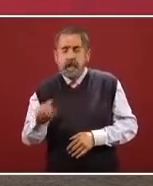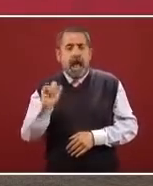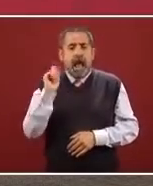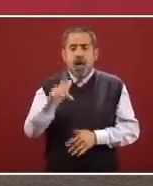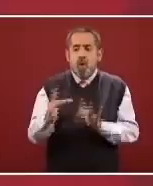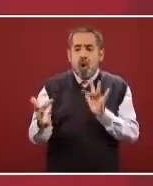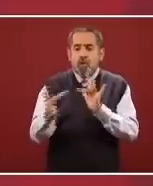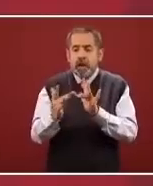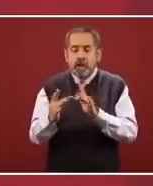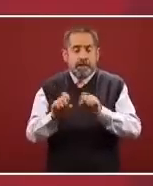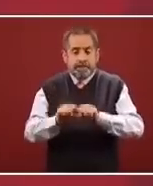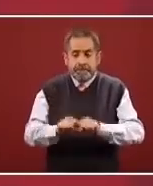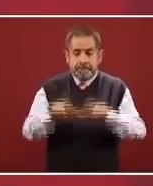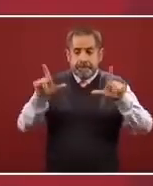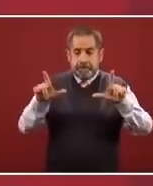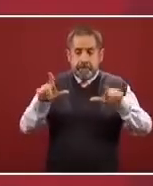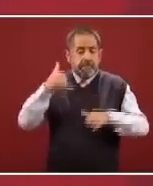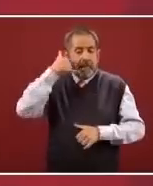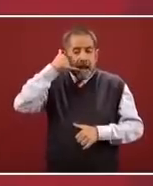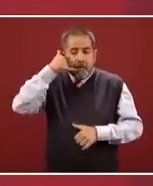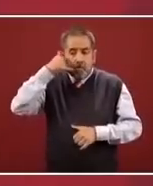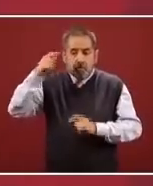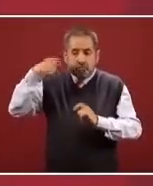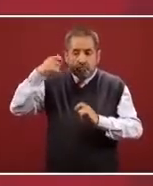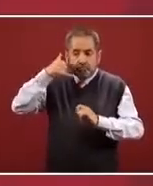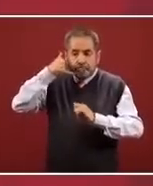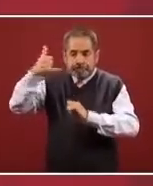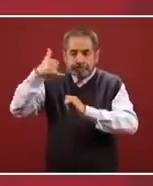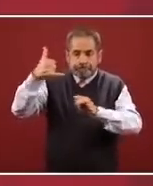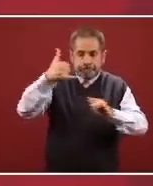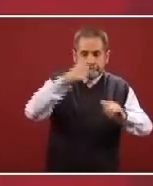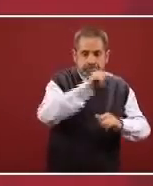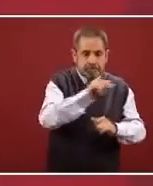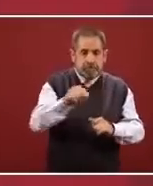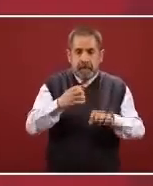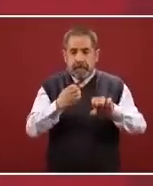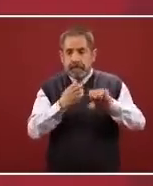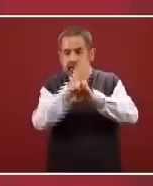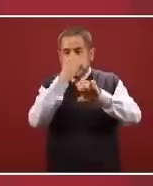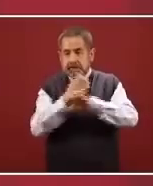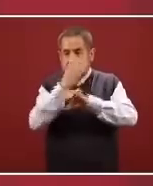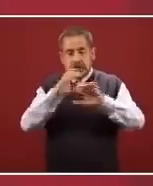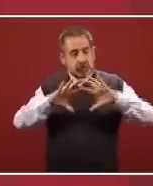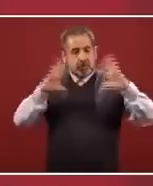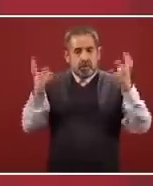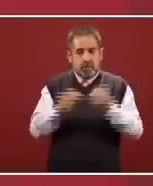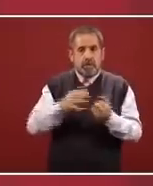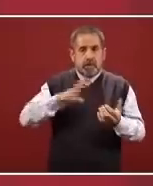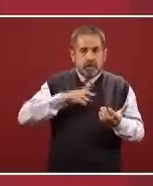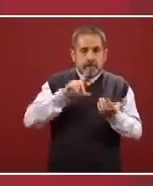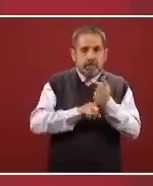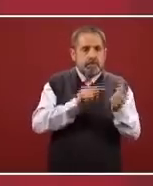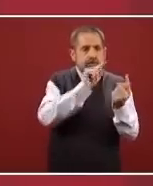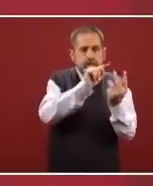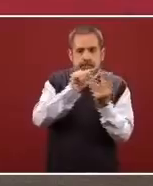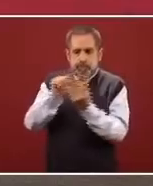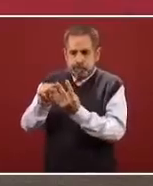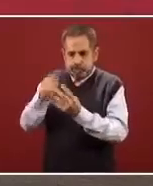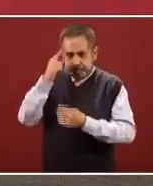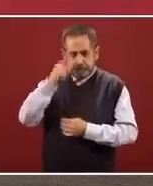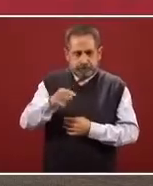en donde va a desplegar los números de teléfono de cada uno de los 32 estados de esta República para que puedan